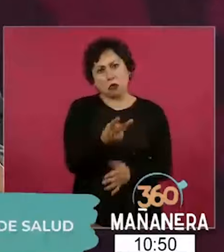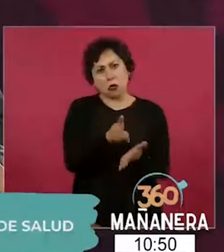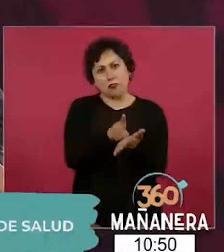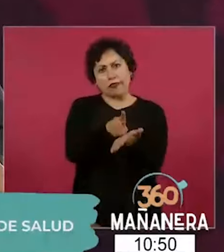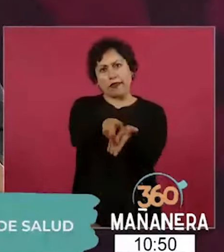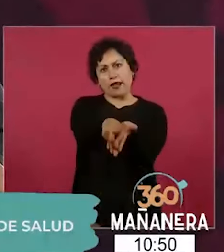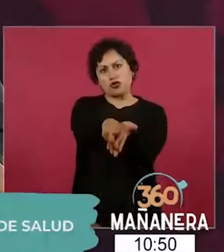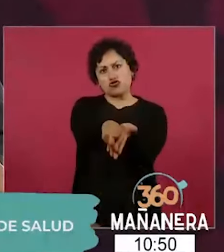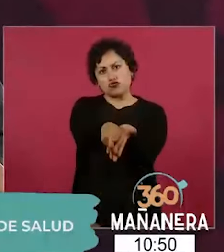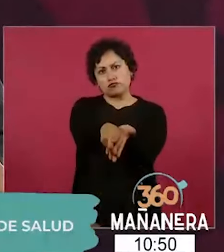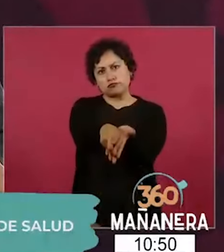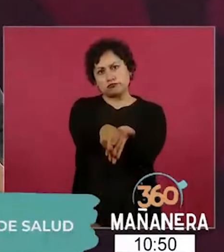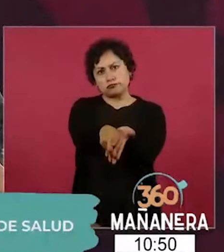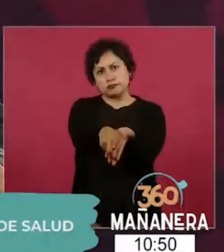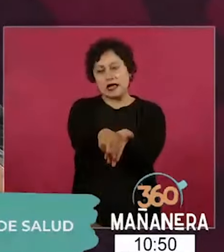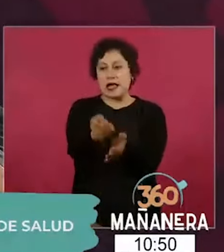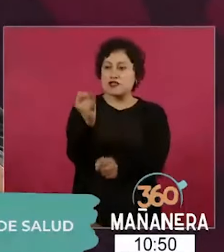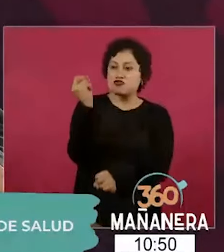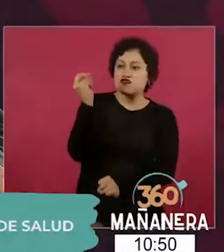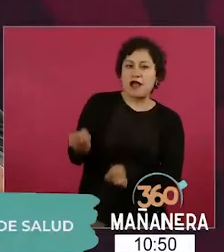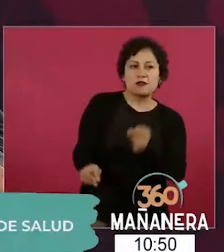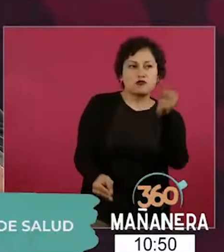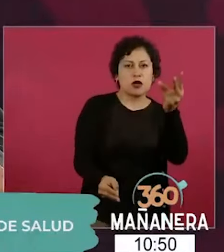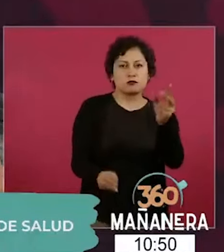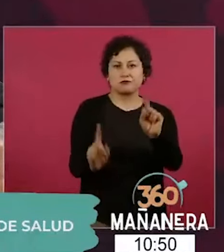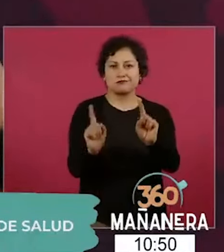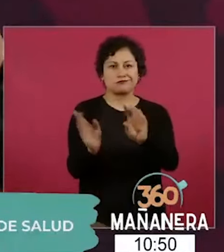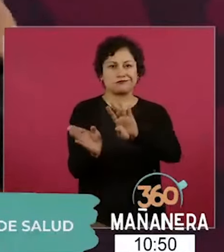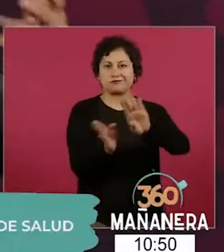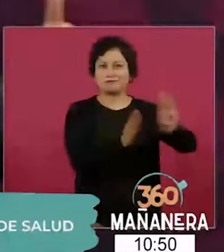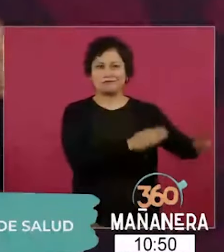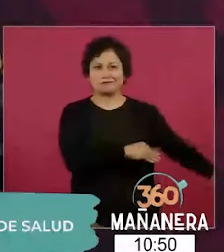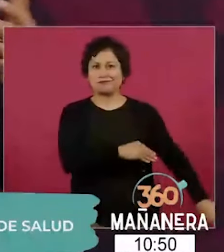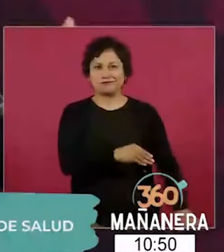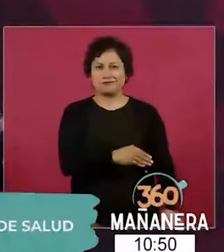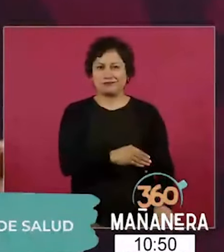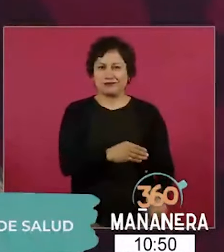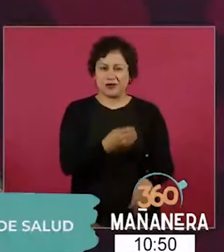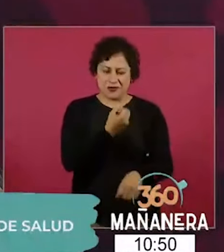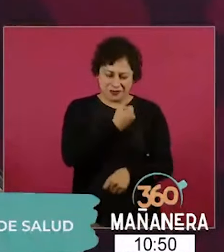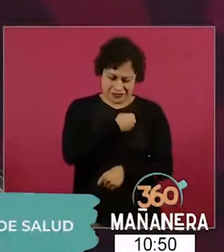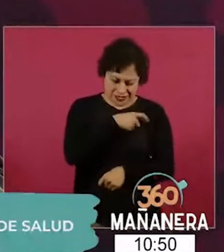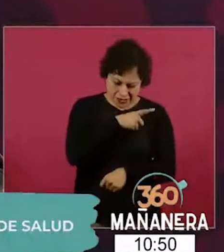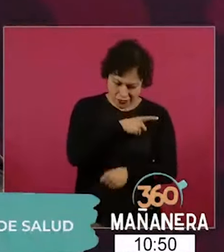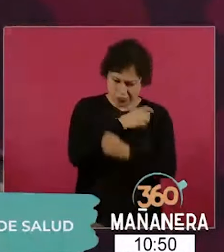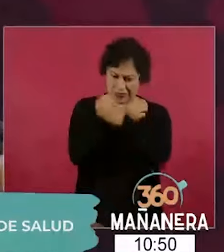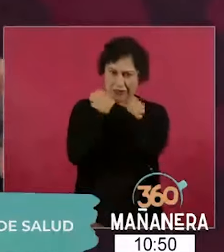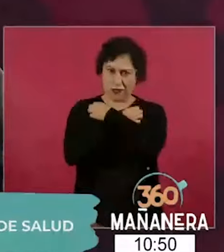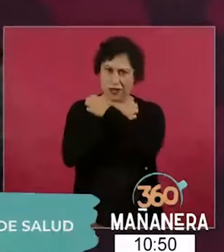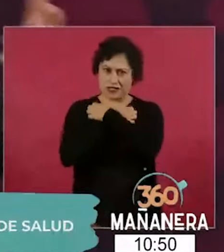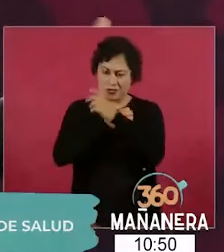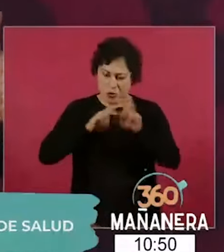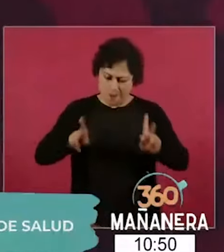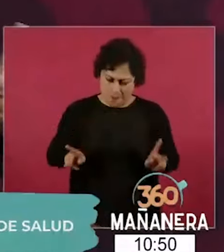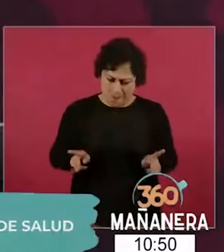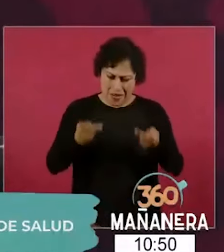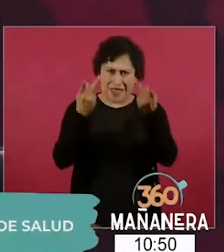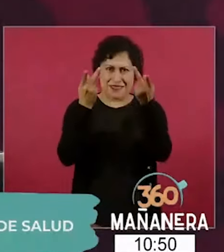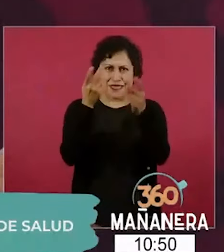no como privilegios. No son mercancías, no tienen que